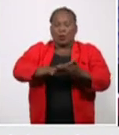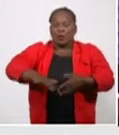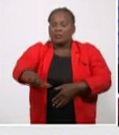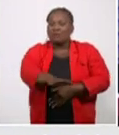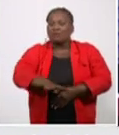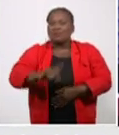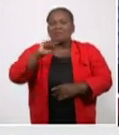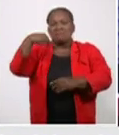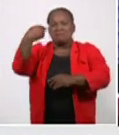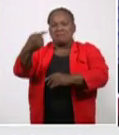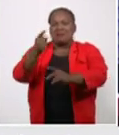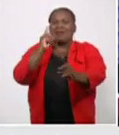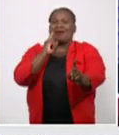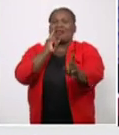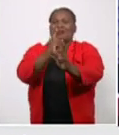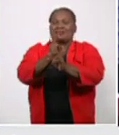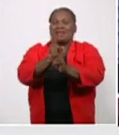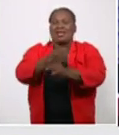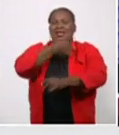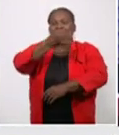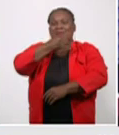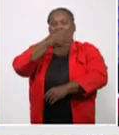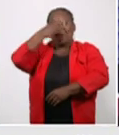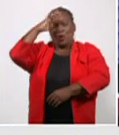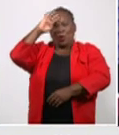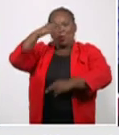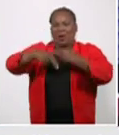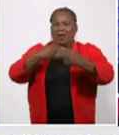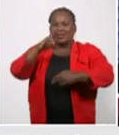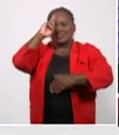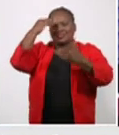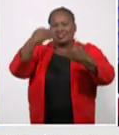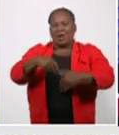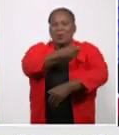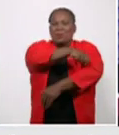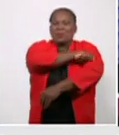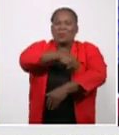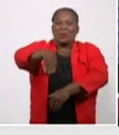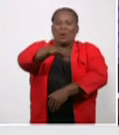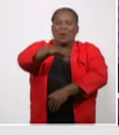vemos mañana para seguirle contando lo que hace Cuba por la salud de su población. Muy buenos días.